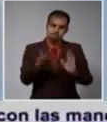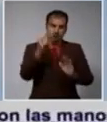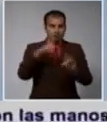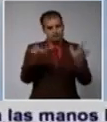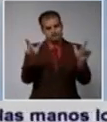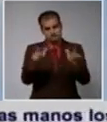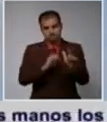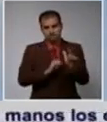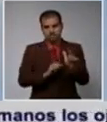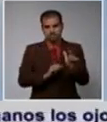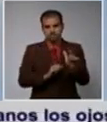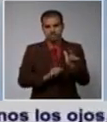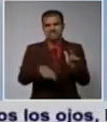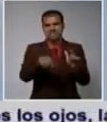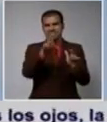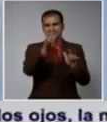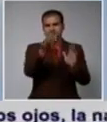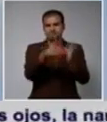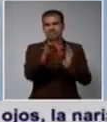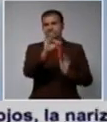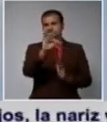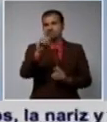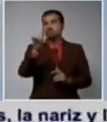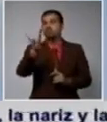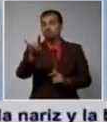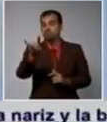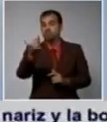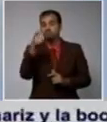3.709 en vigilancia,